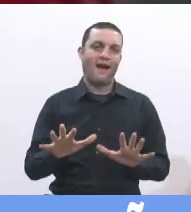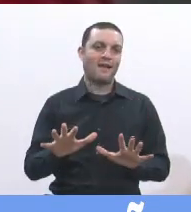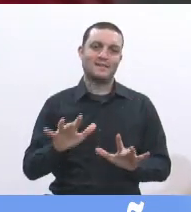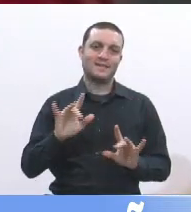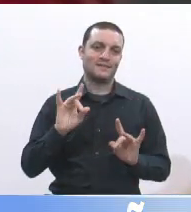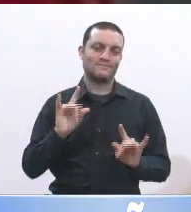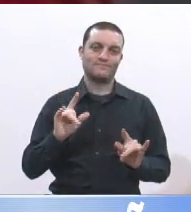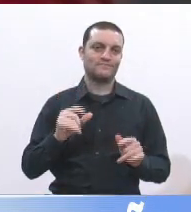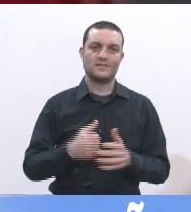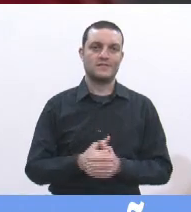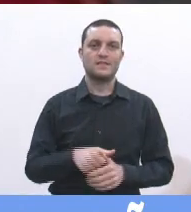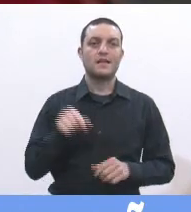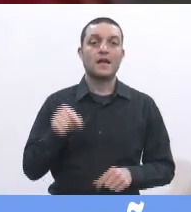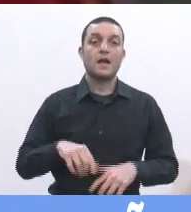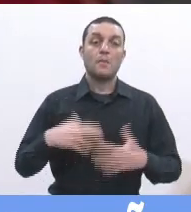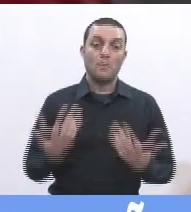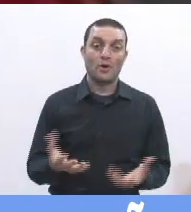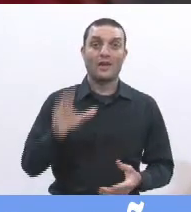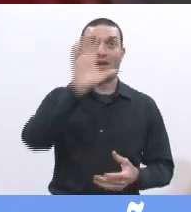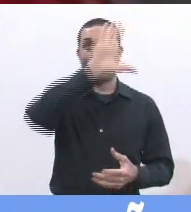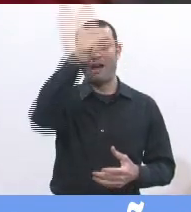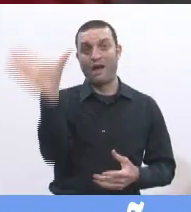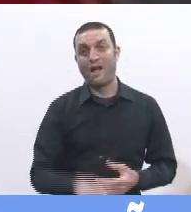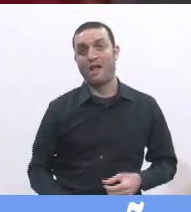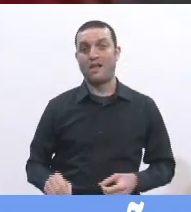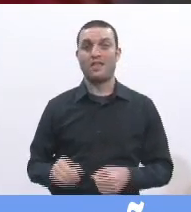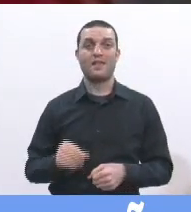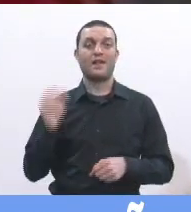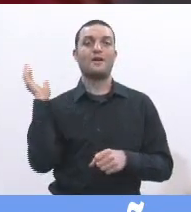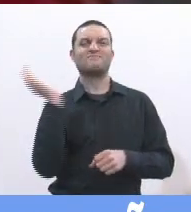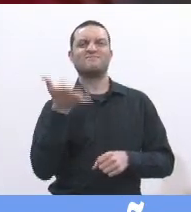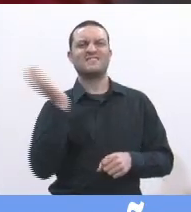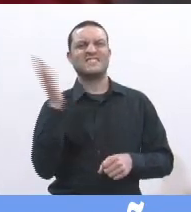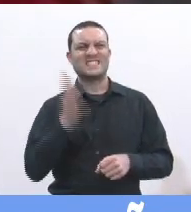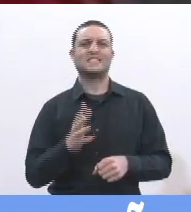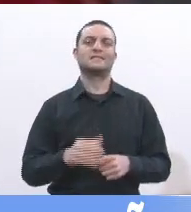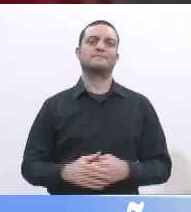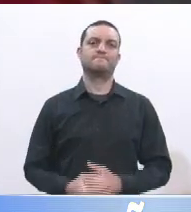conceptos republicanos de las instituciones de la Argentina. Gracias, señor presidente. Muchas gracias, señor senador.